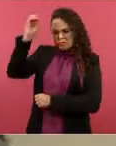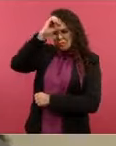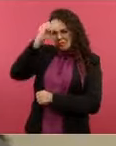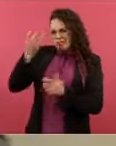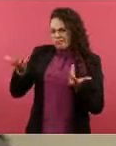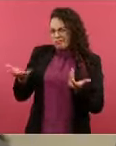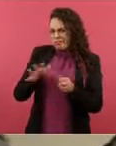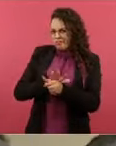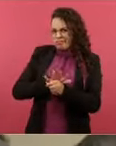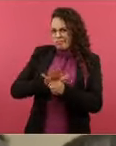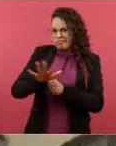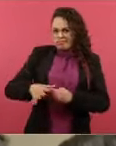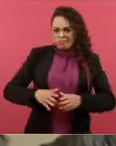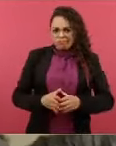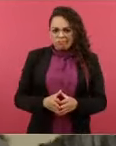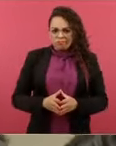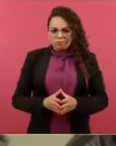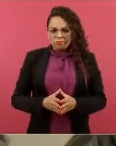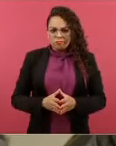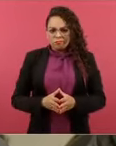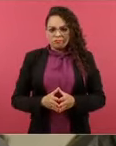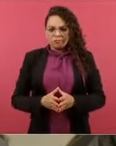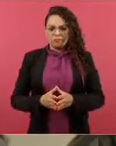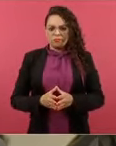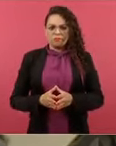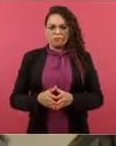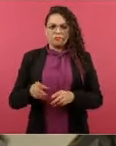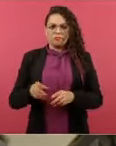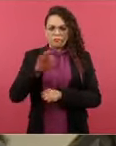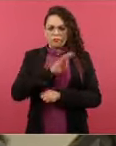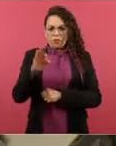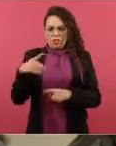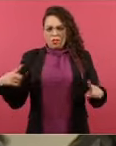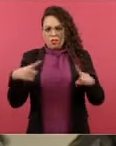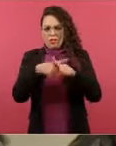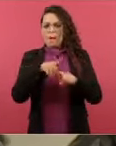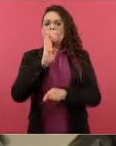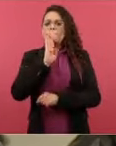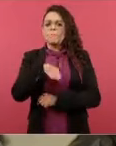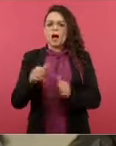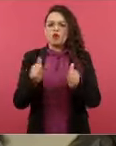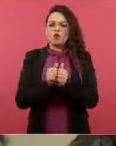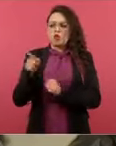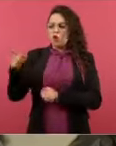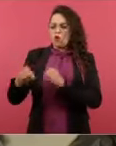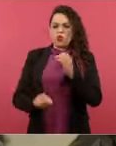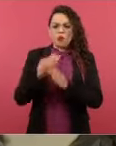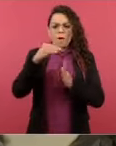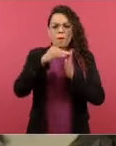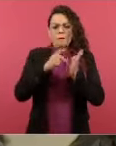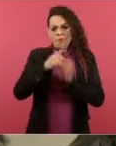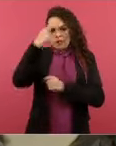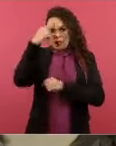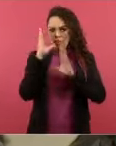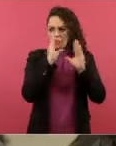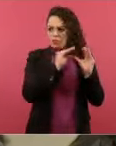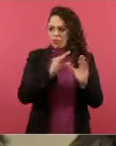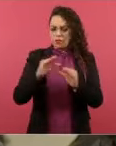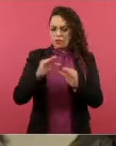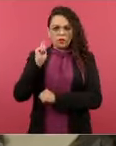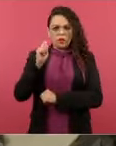respecto? ¿Chocaría esto con el nuevo modelo de la escuela mexicana que ustedes están proponiendo o puede trabajarse de